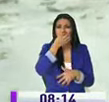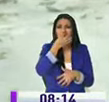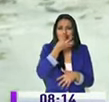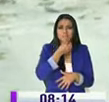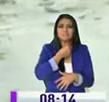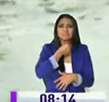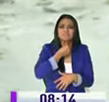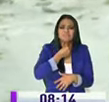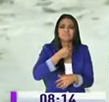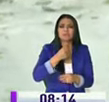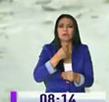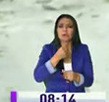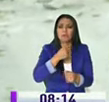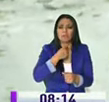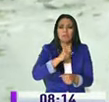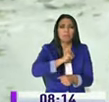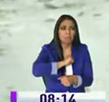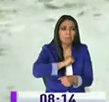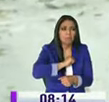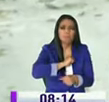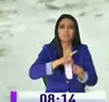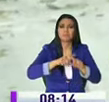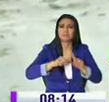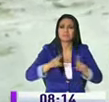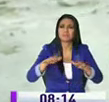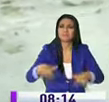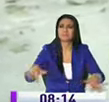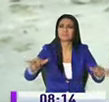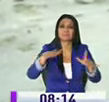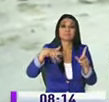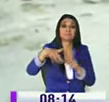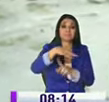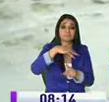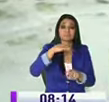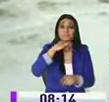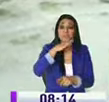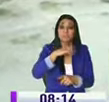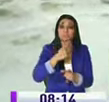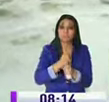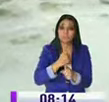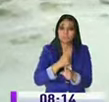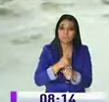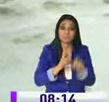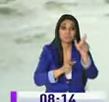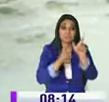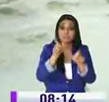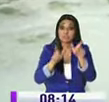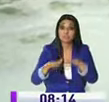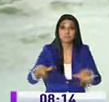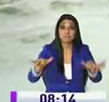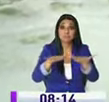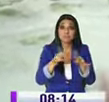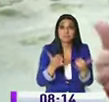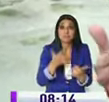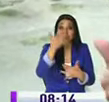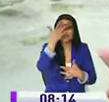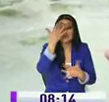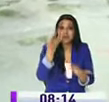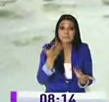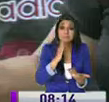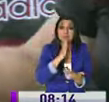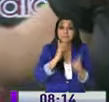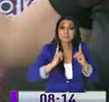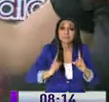están llenas de polvo entonces de esto genera este una contaminación ambiental y por ende que a las personas o sea este molde hace que